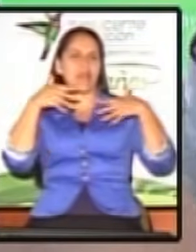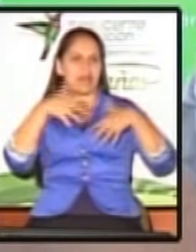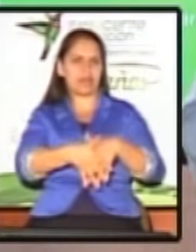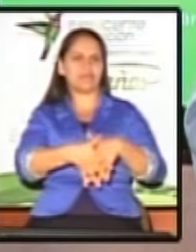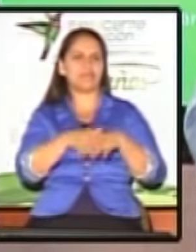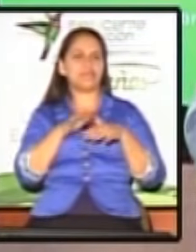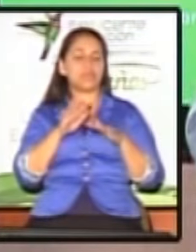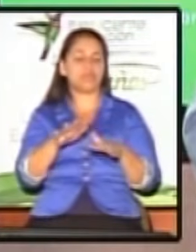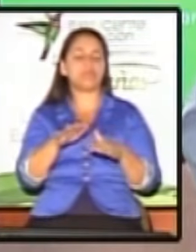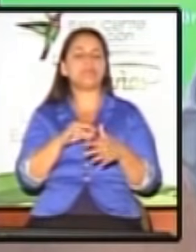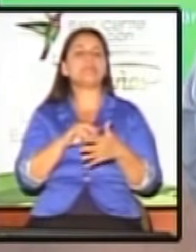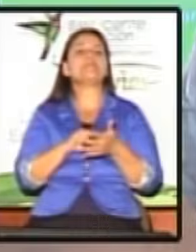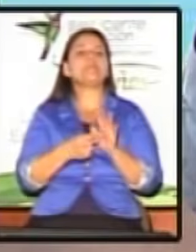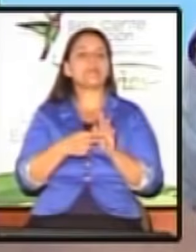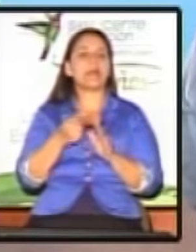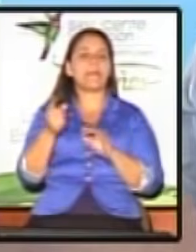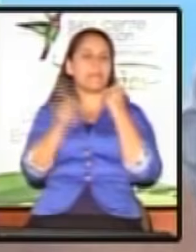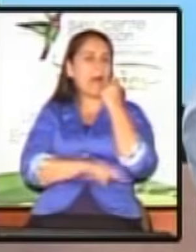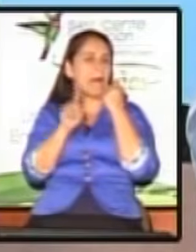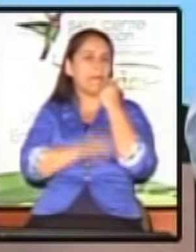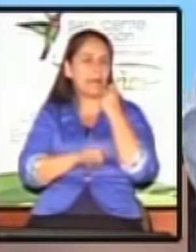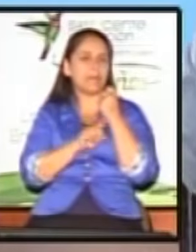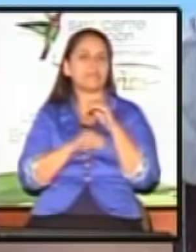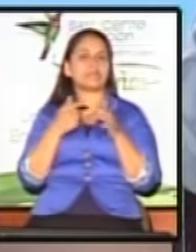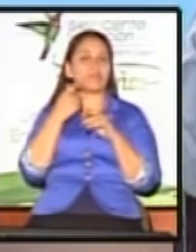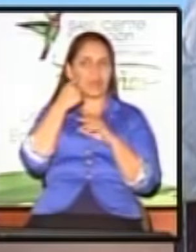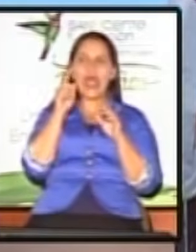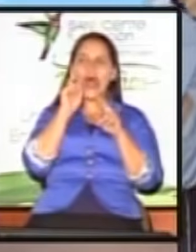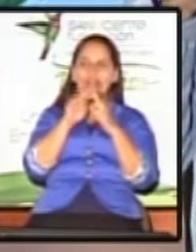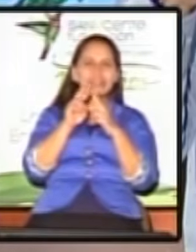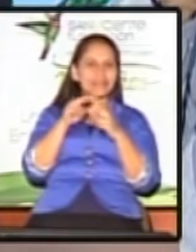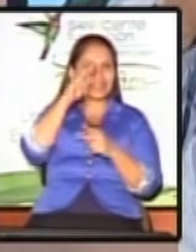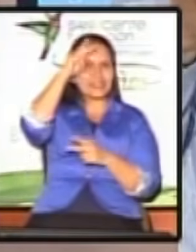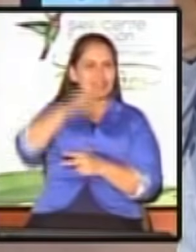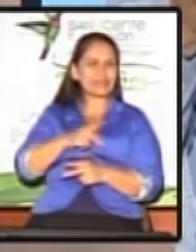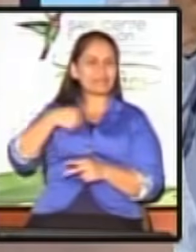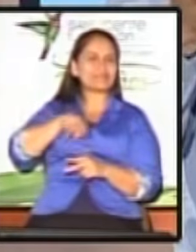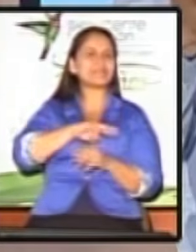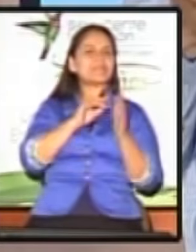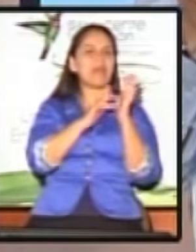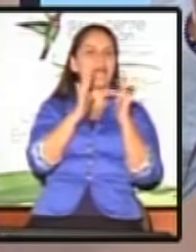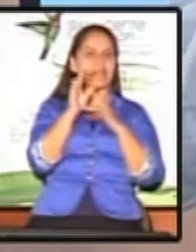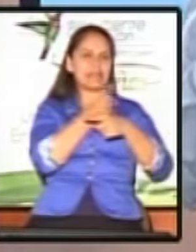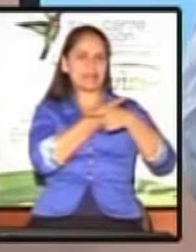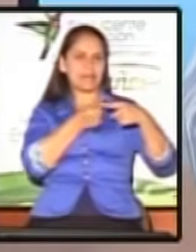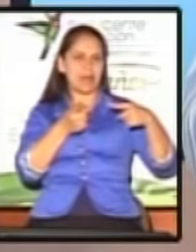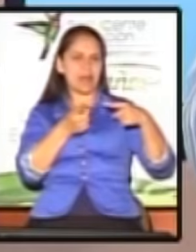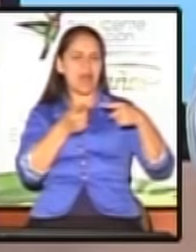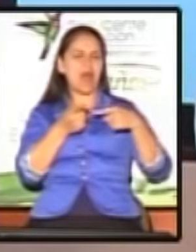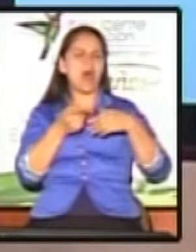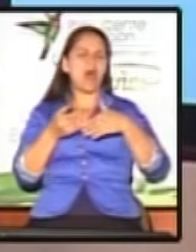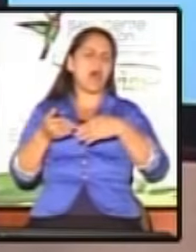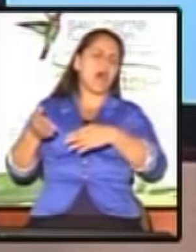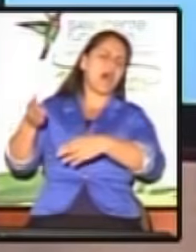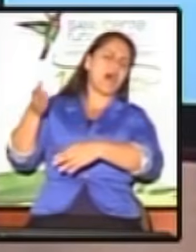tradición judeocristiana católica practicante en Semana Santa, sobre todo en años anteriores, sobre todo antes del Concilio Vaticano II,